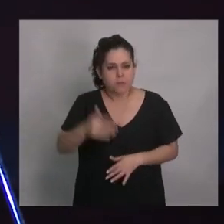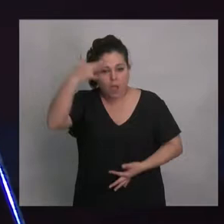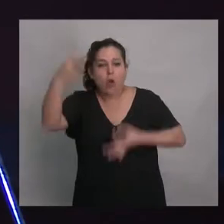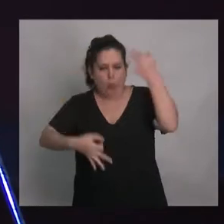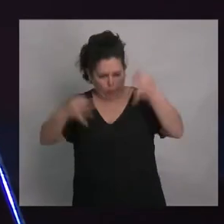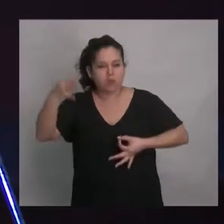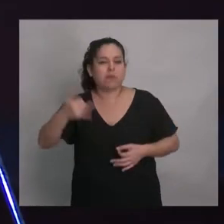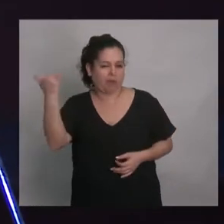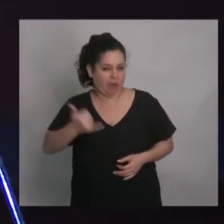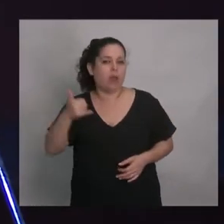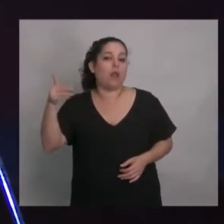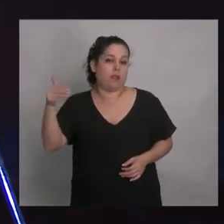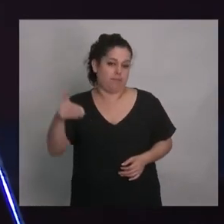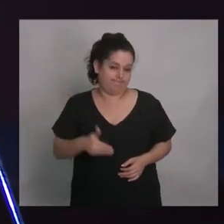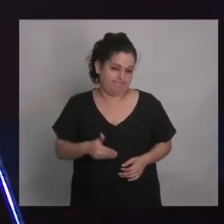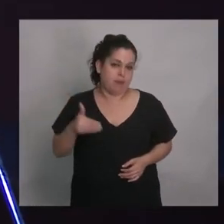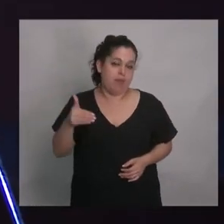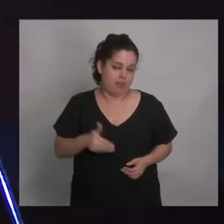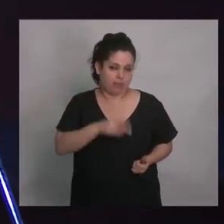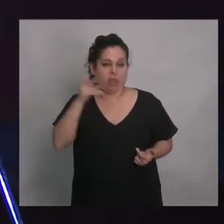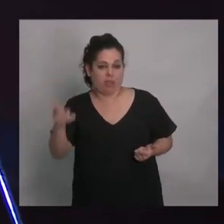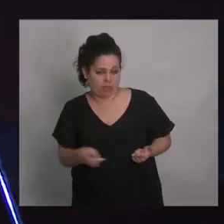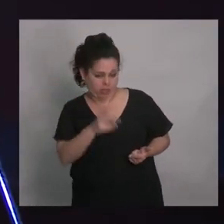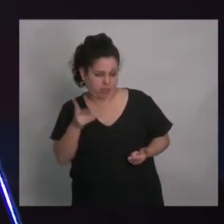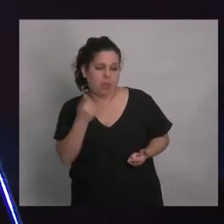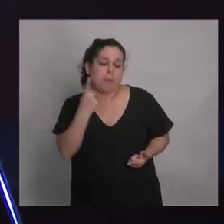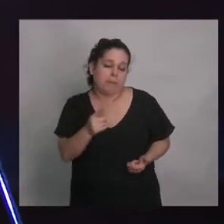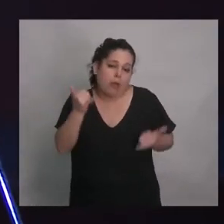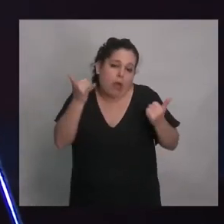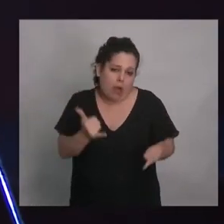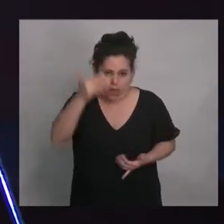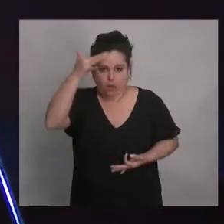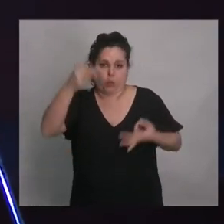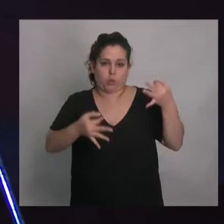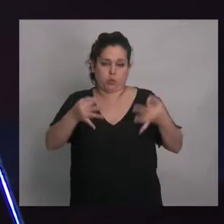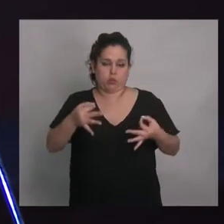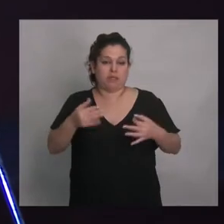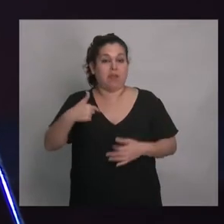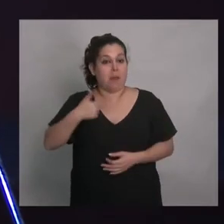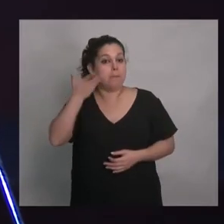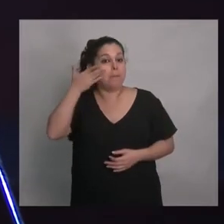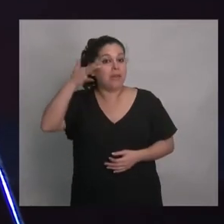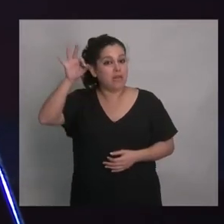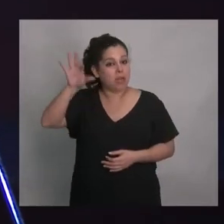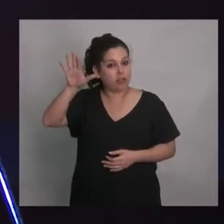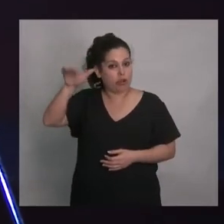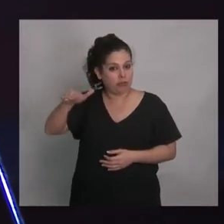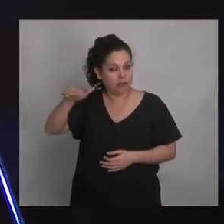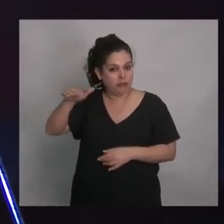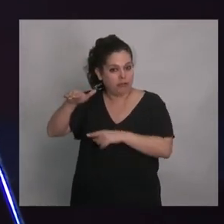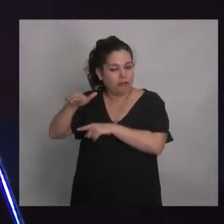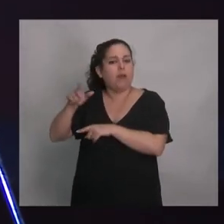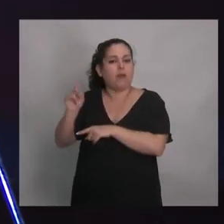se está haciendo lenta mala pero hay y mi nieto y